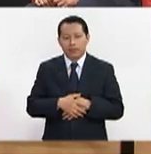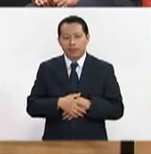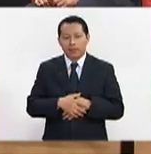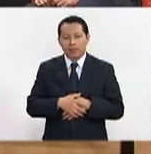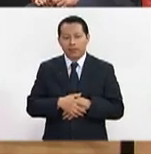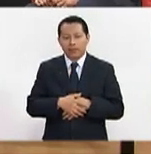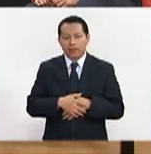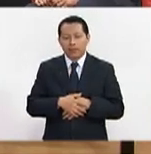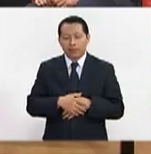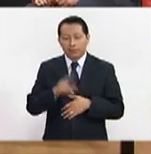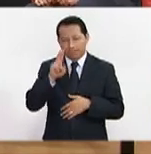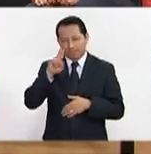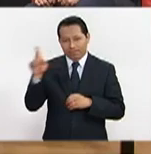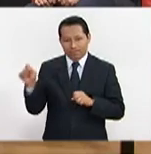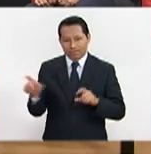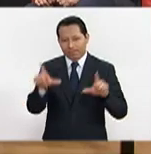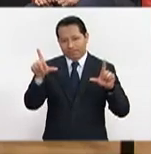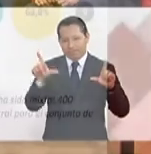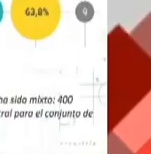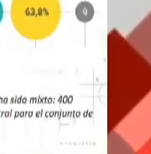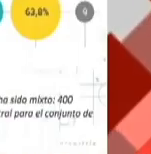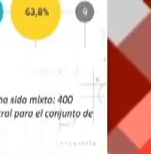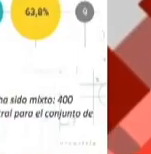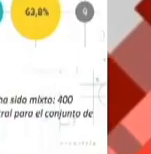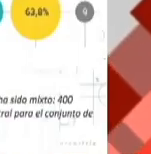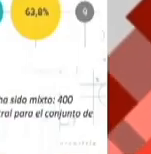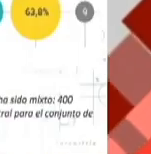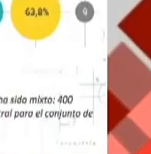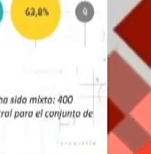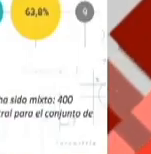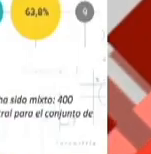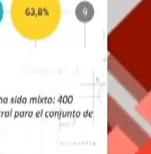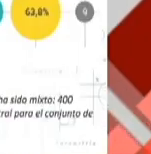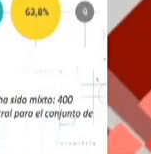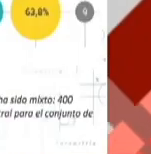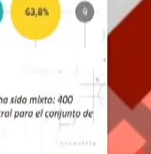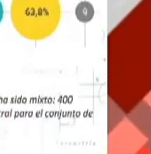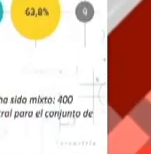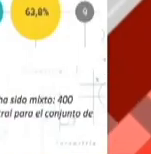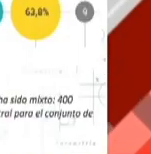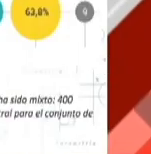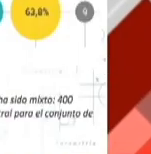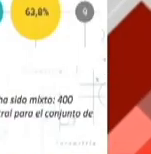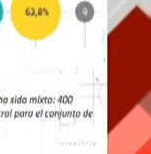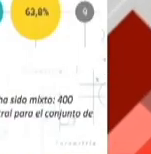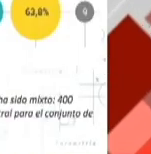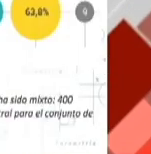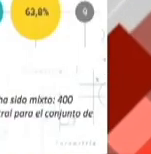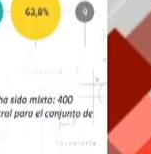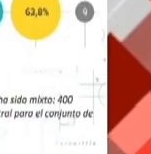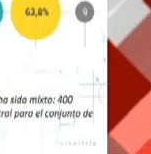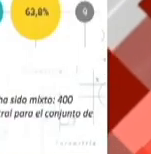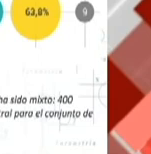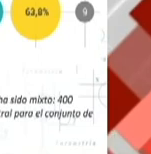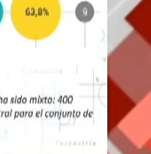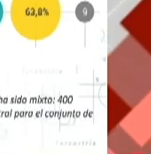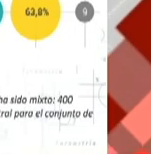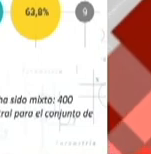las siguientes dos creo que son muy claro de... Uh-huh. O son un diagnóstico muy claro de lo que pueden estar pensando los